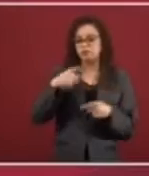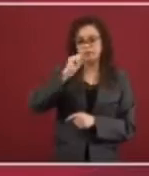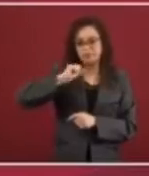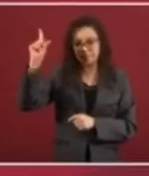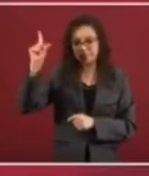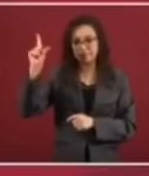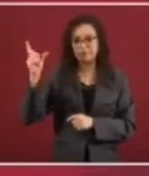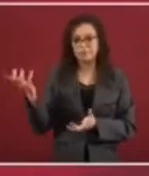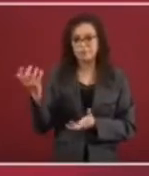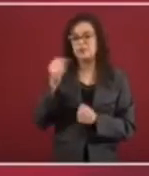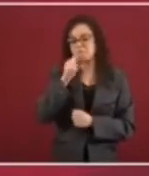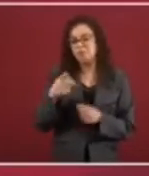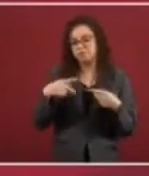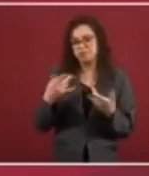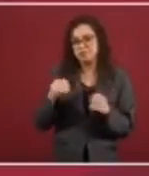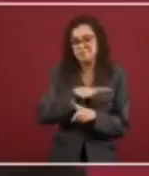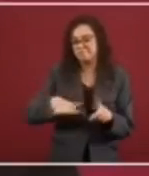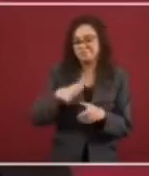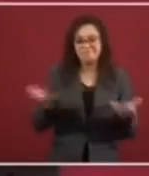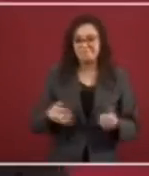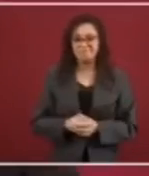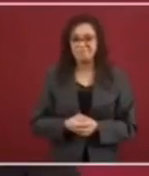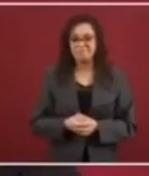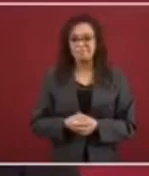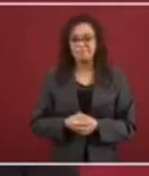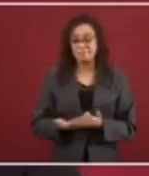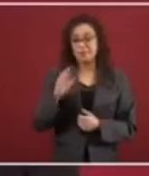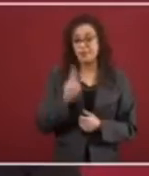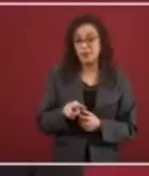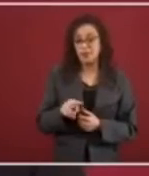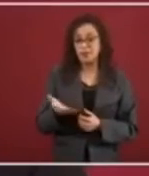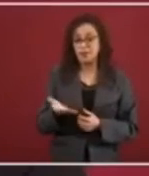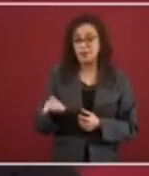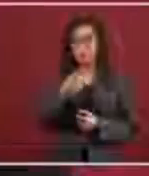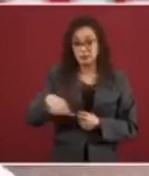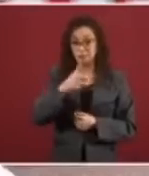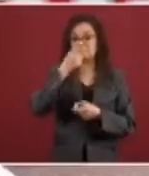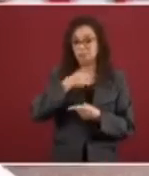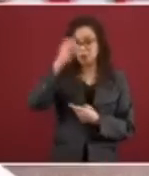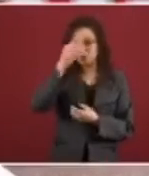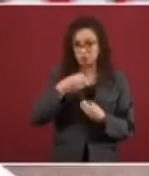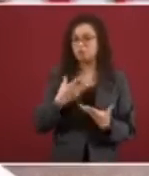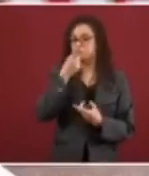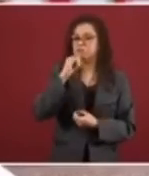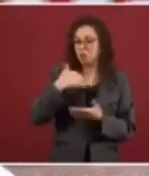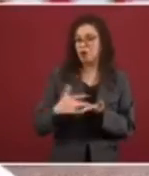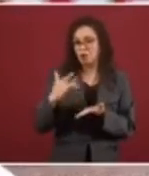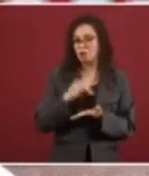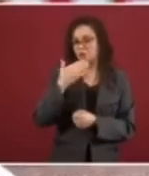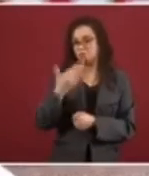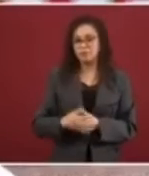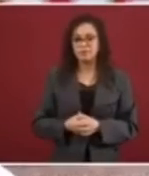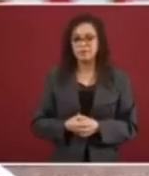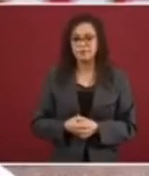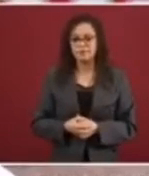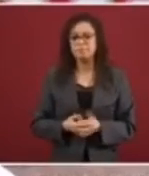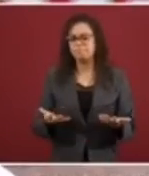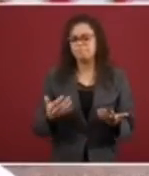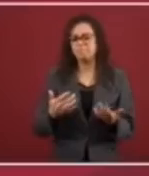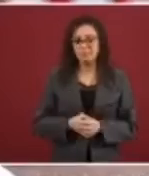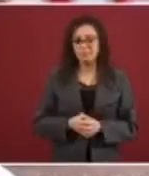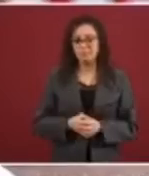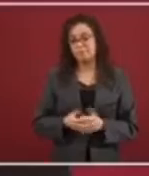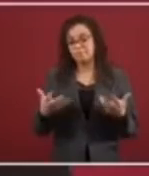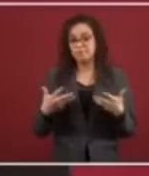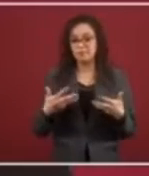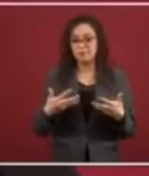profesionales, desde luego con la gente, y me están expresando su apoyo, su solidaridad. Vamos bien en ese